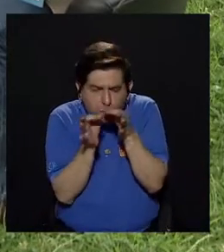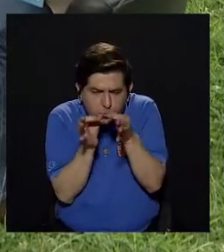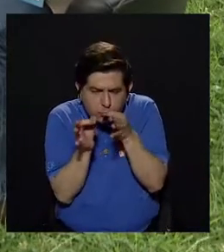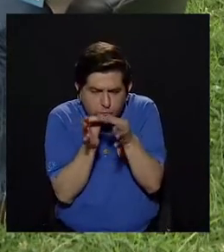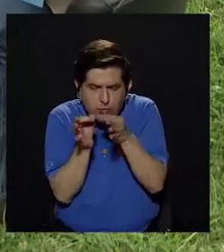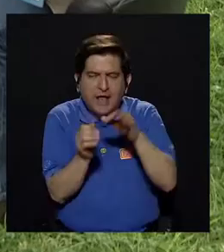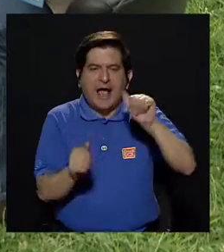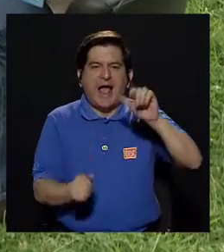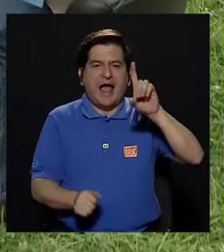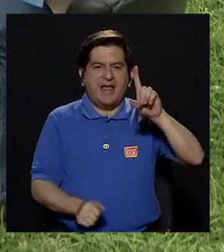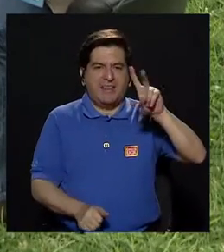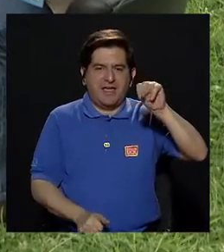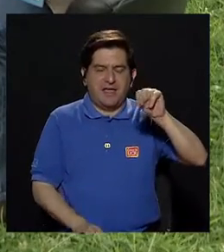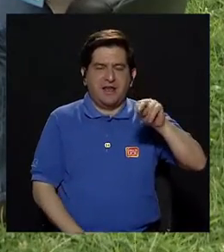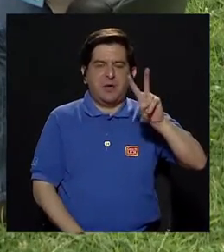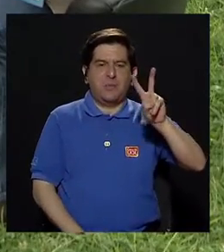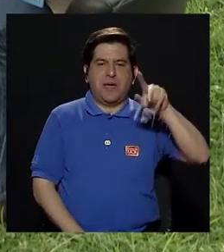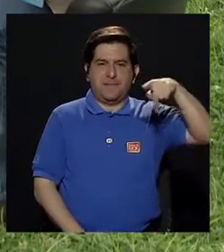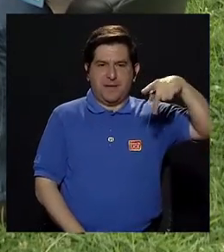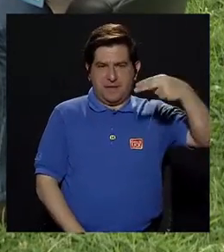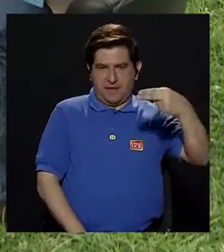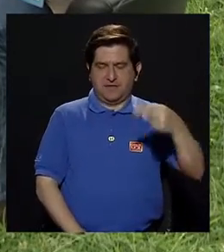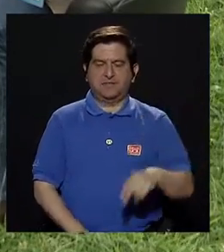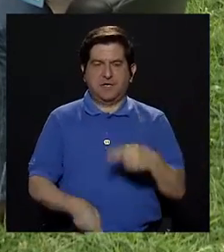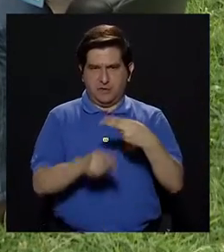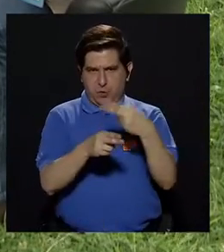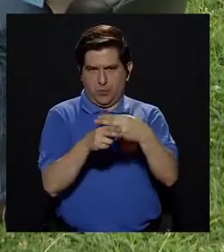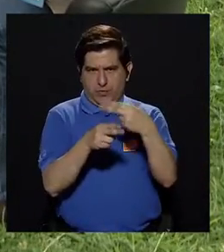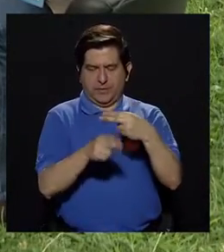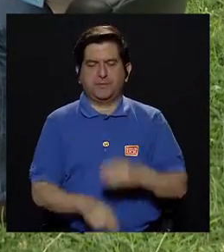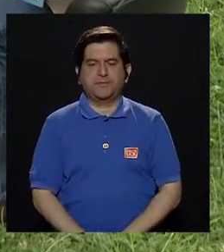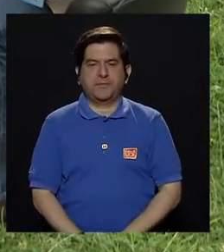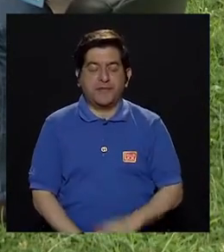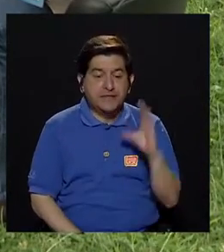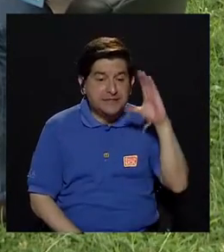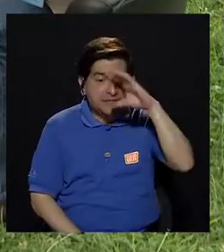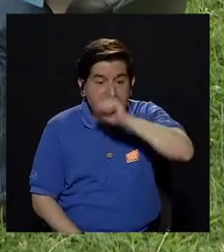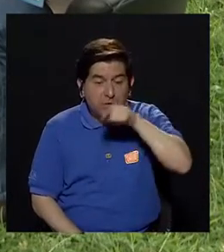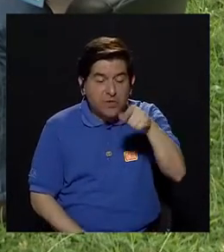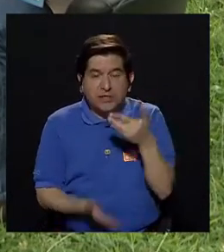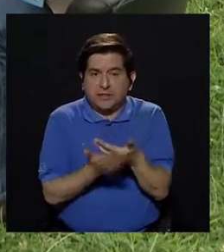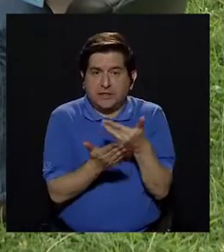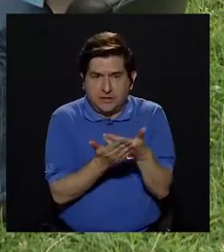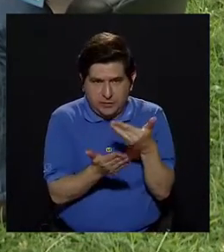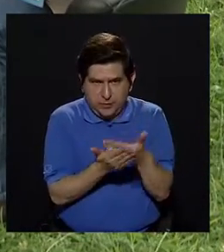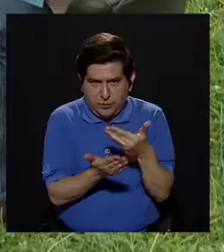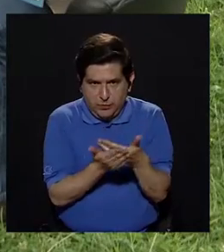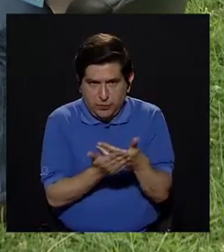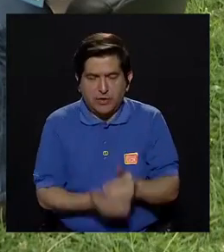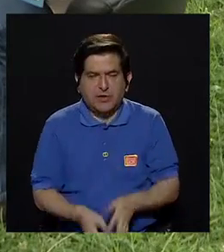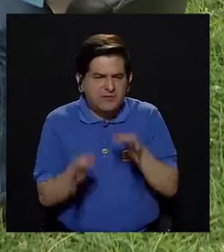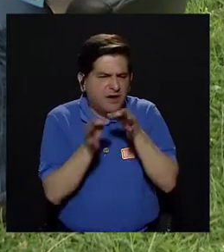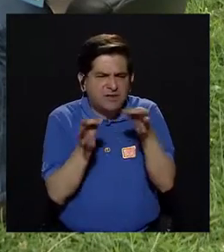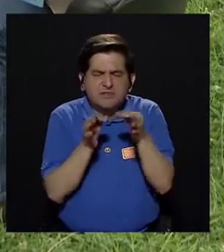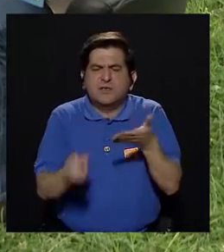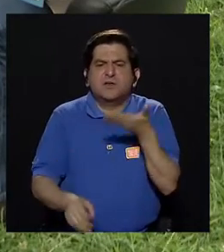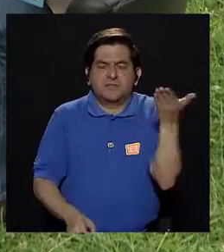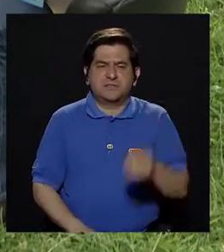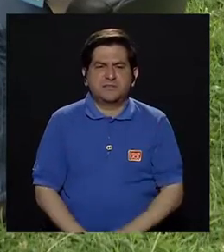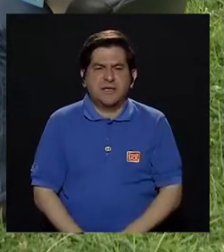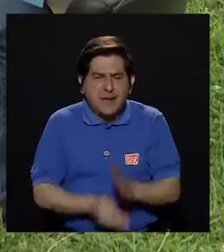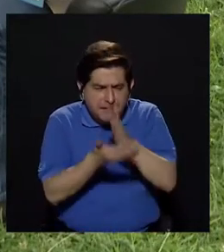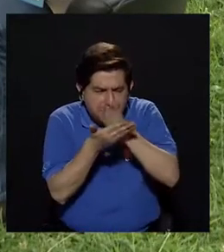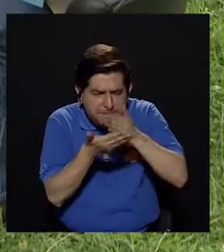molecular de ADN-VPH. ¿Qué quiere decir? Que lo que detecta esta prueba, ¿verdad? Molecular, es